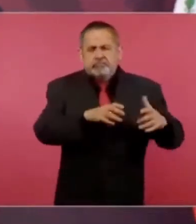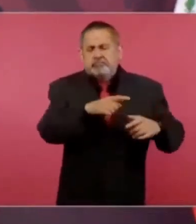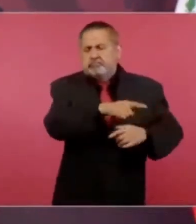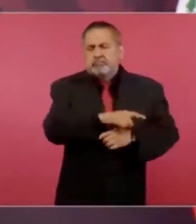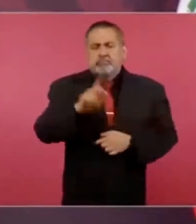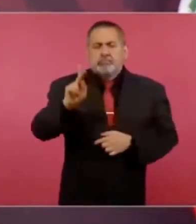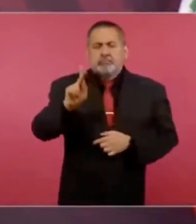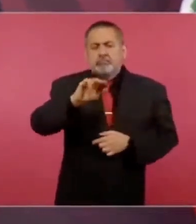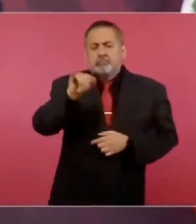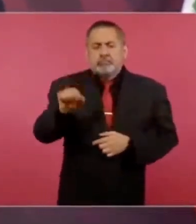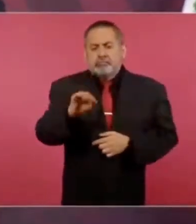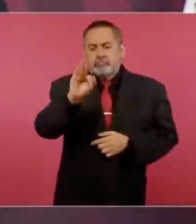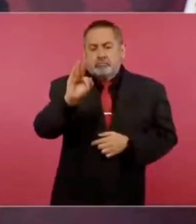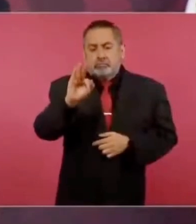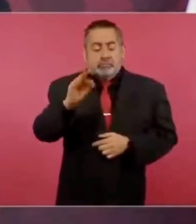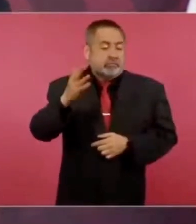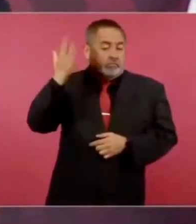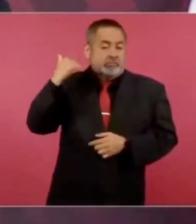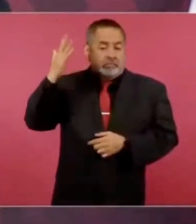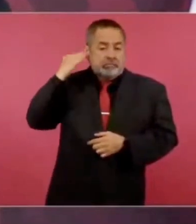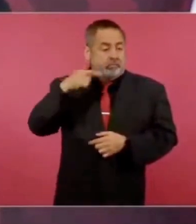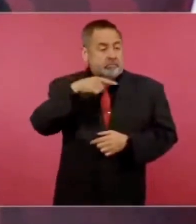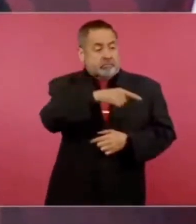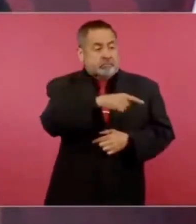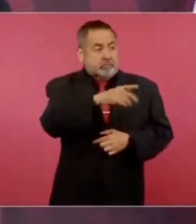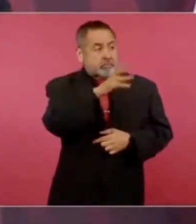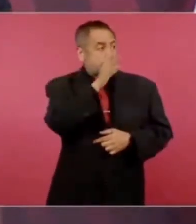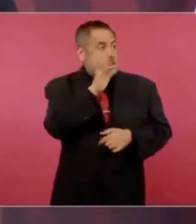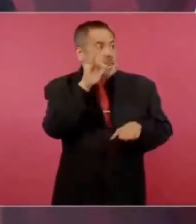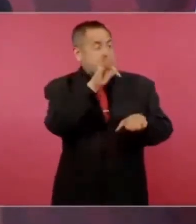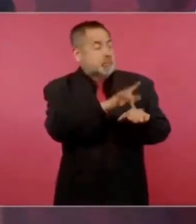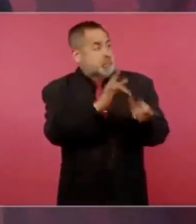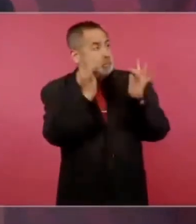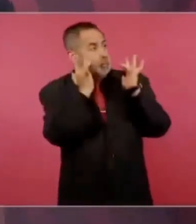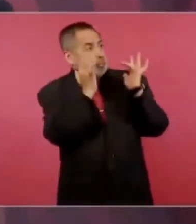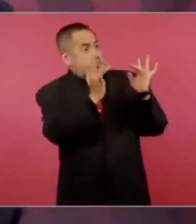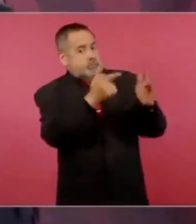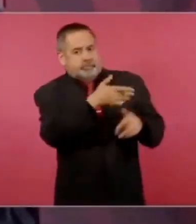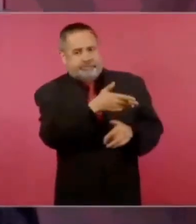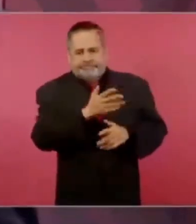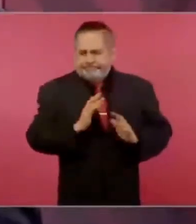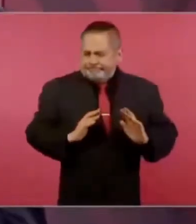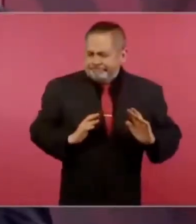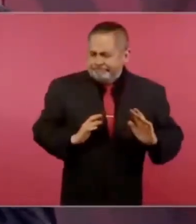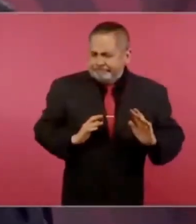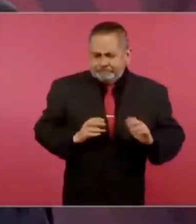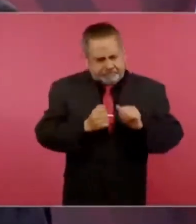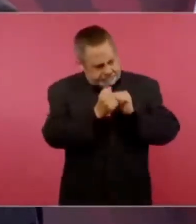Judicial, que antes era como el castillo de la pureza. Además,